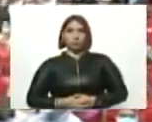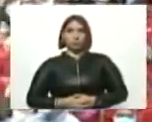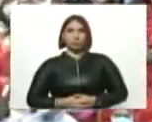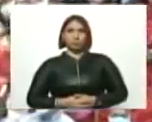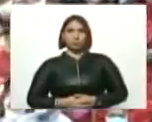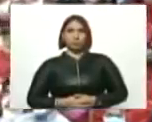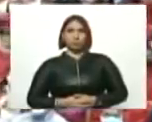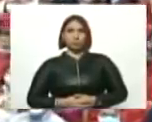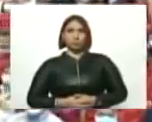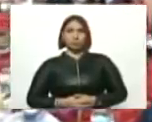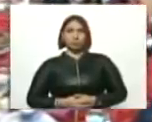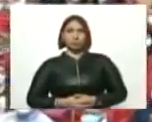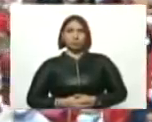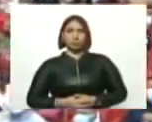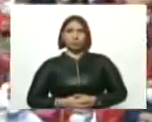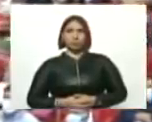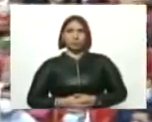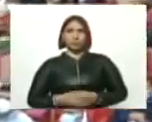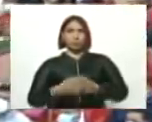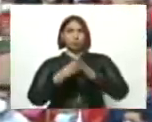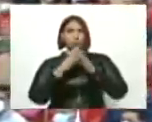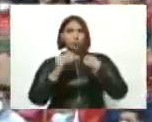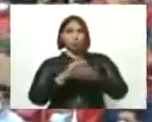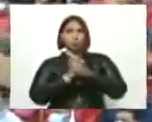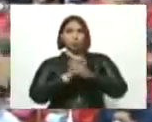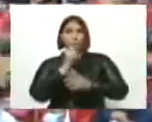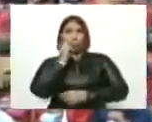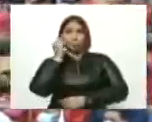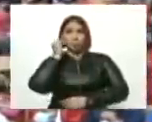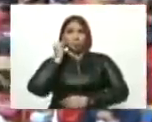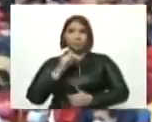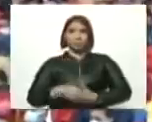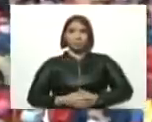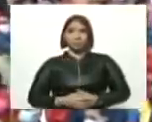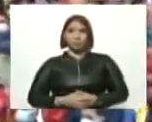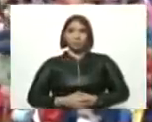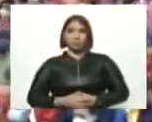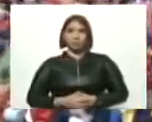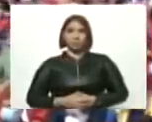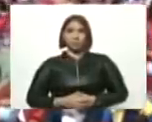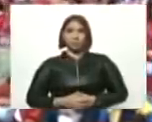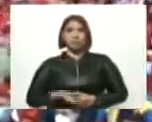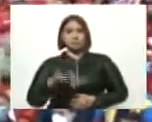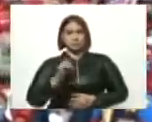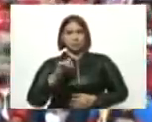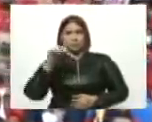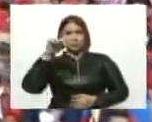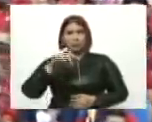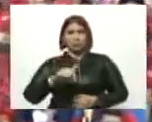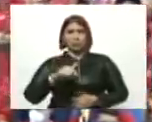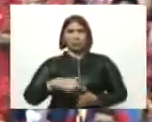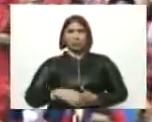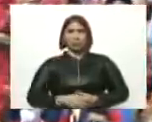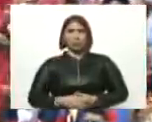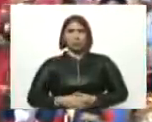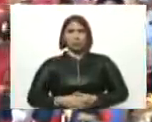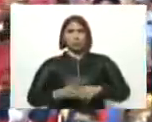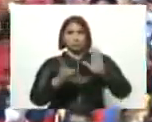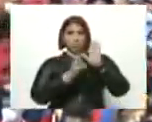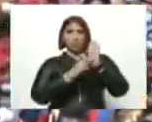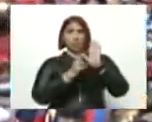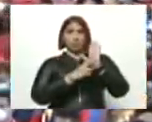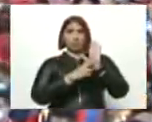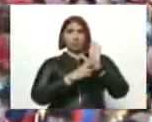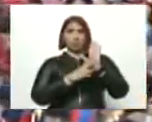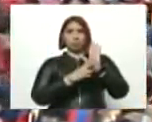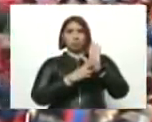Todos los compañeros y las compañeras que están aquí son de verdad.